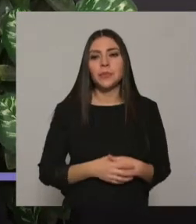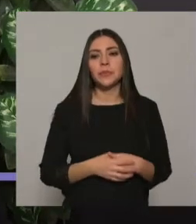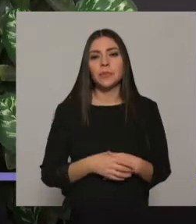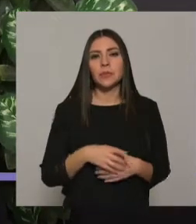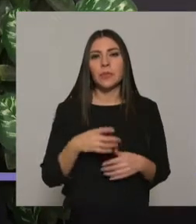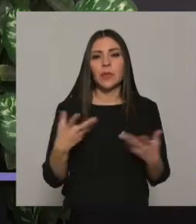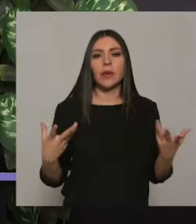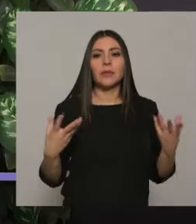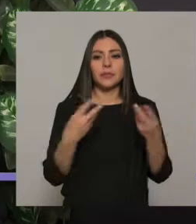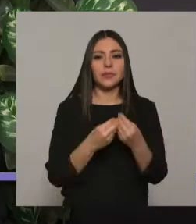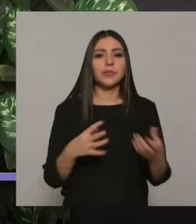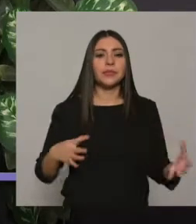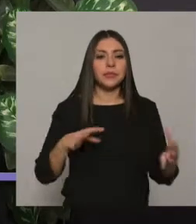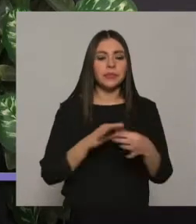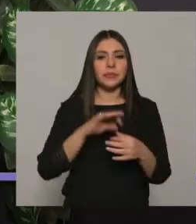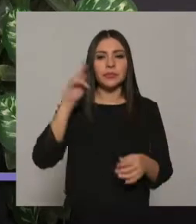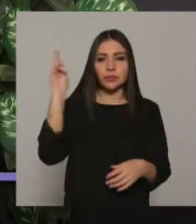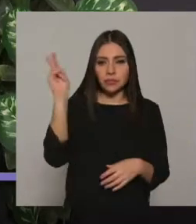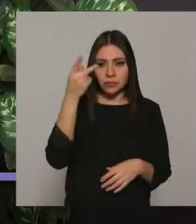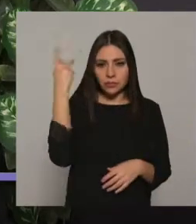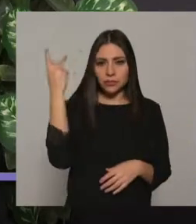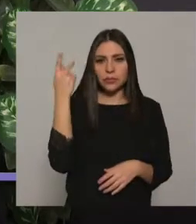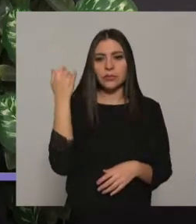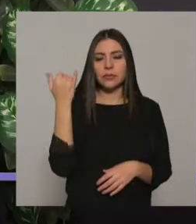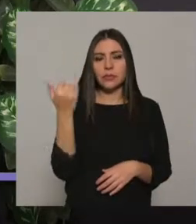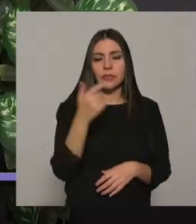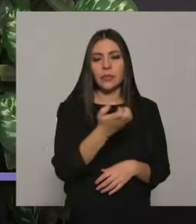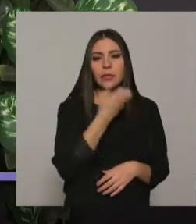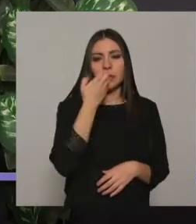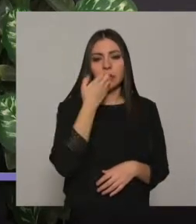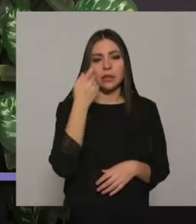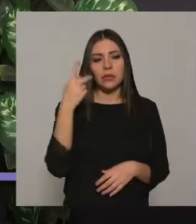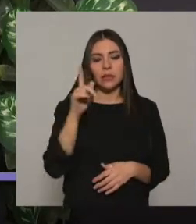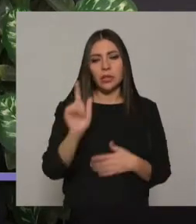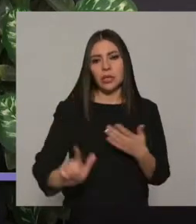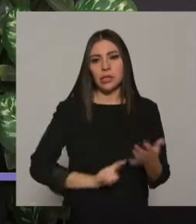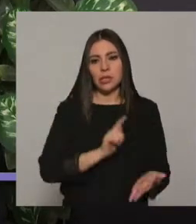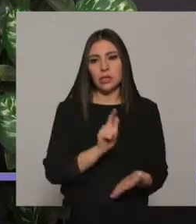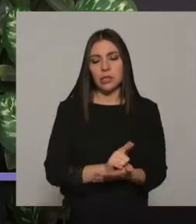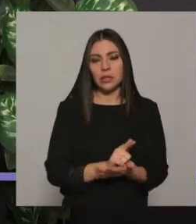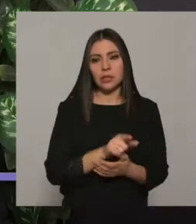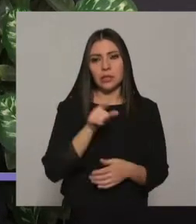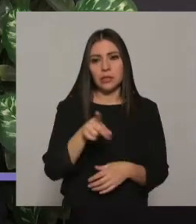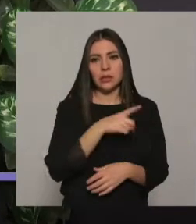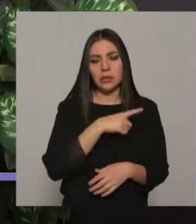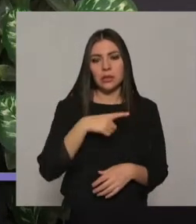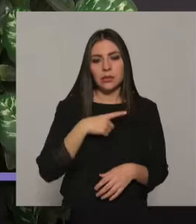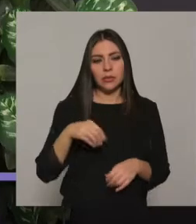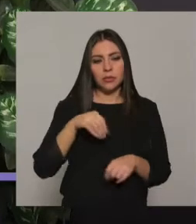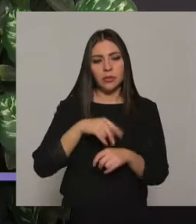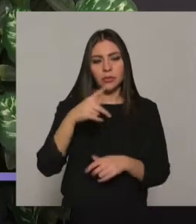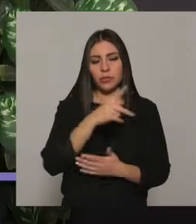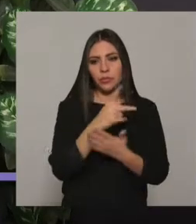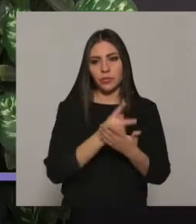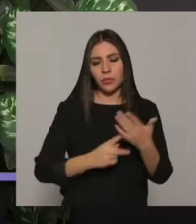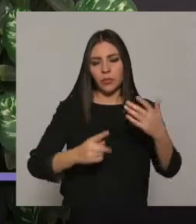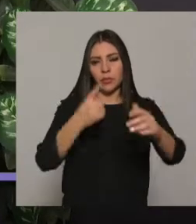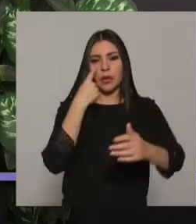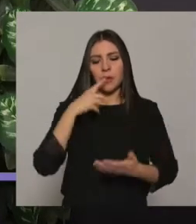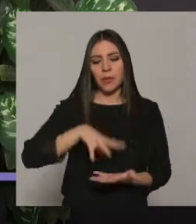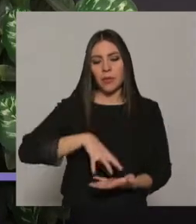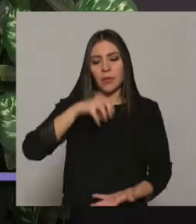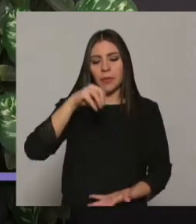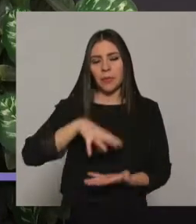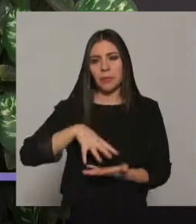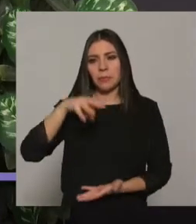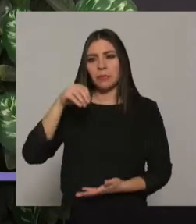con el Politécnico, junto con el colegio, que la ley los mandata a ser los rectores de este programa de digitalización.